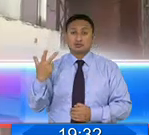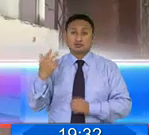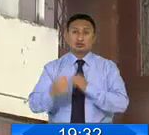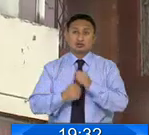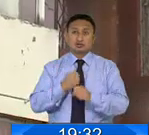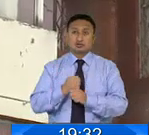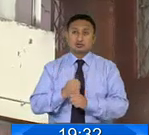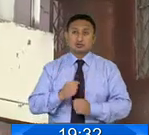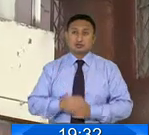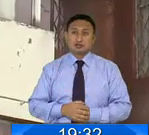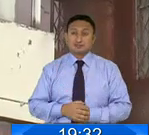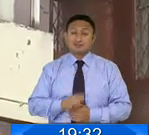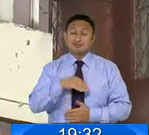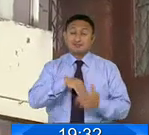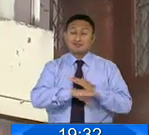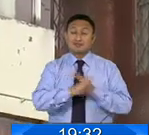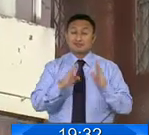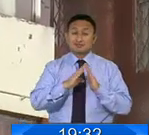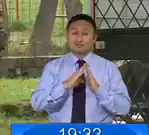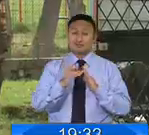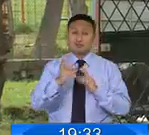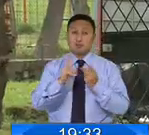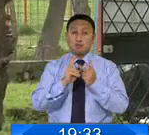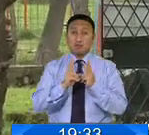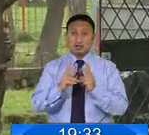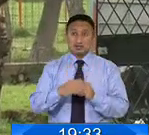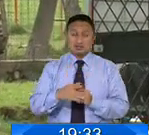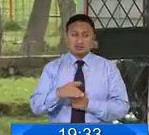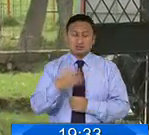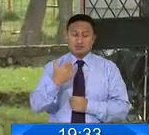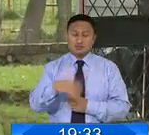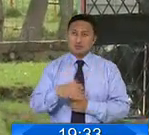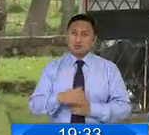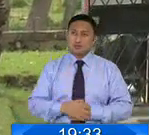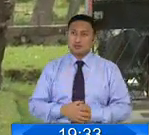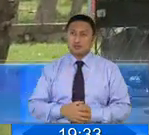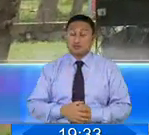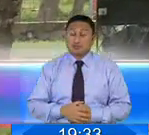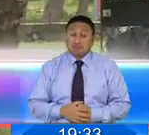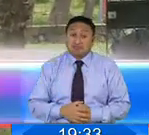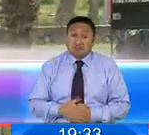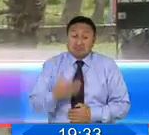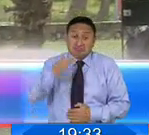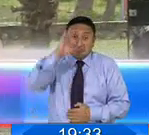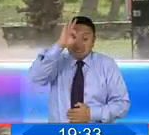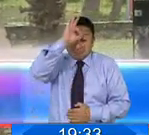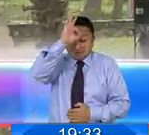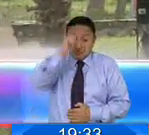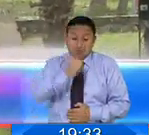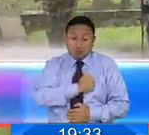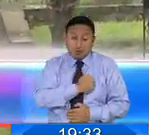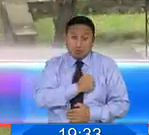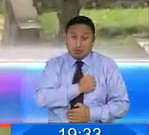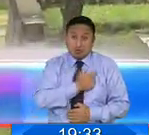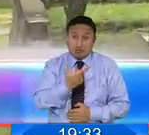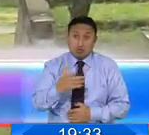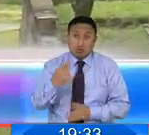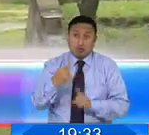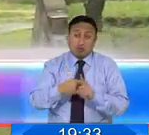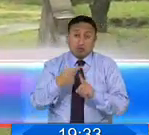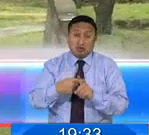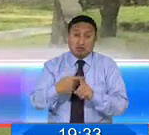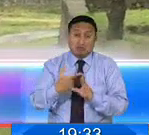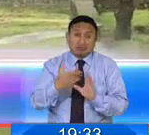6 años y 3 años. Todo ocurrió en un departamento. Vecinos del lugar se mostraron sorprendidos. No sé si es que eran propietarios o si es que eran